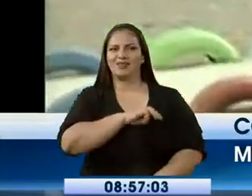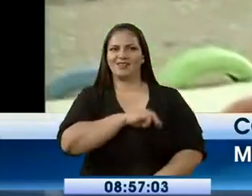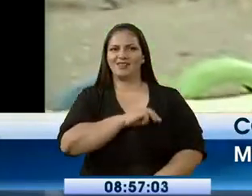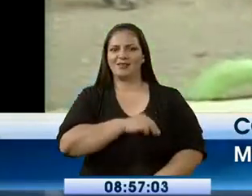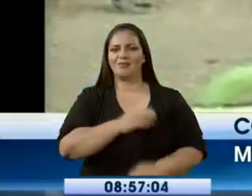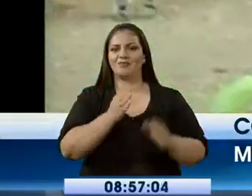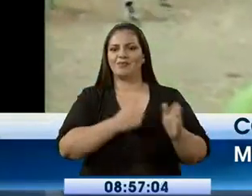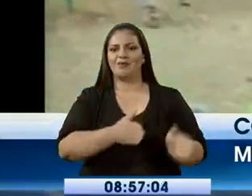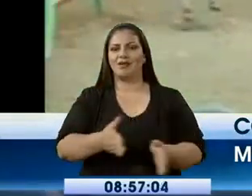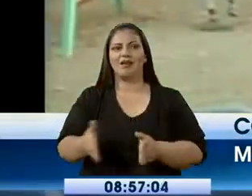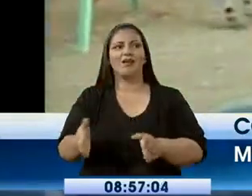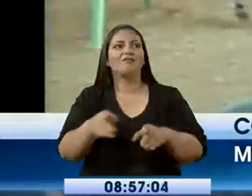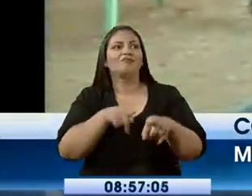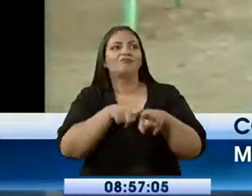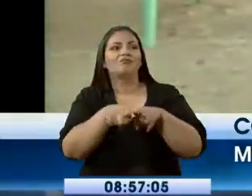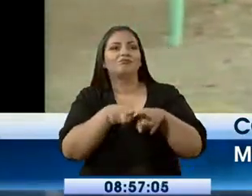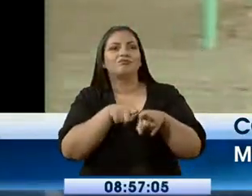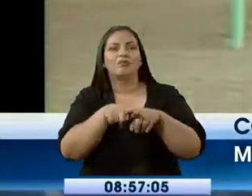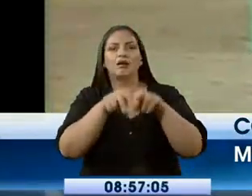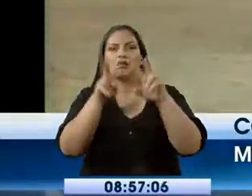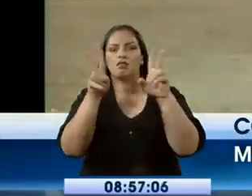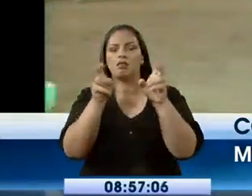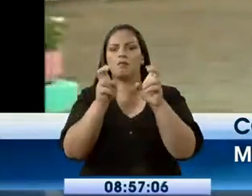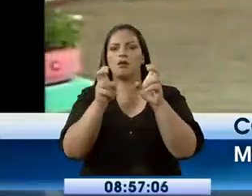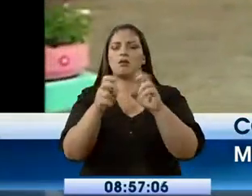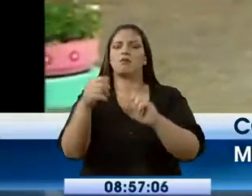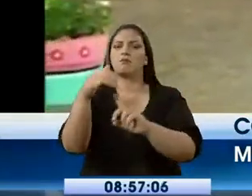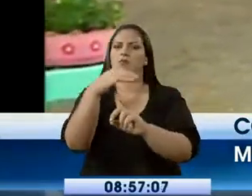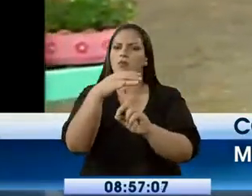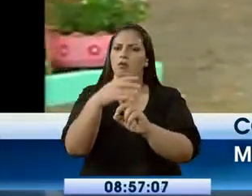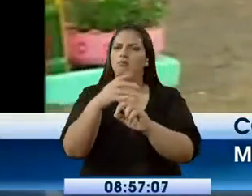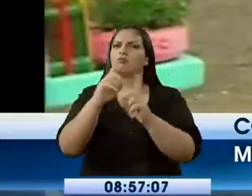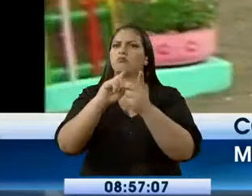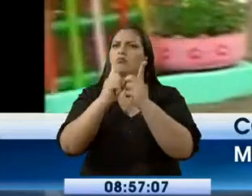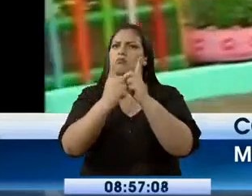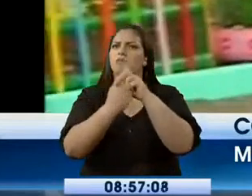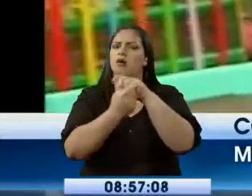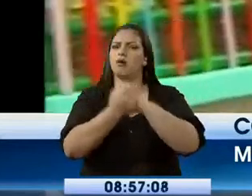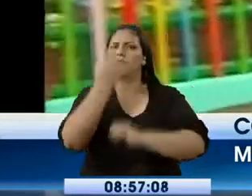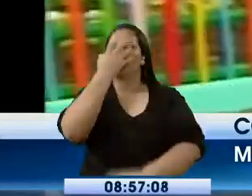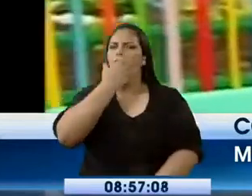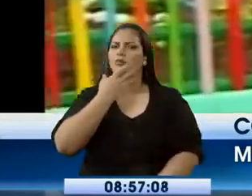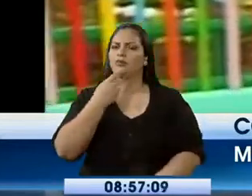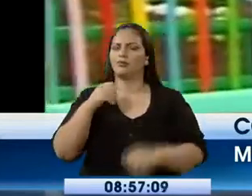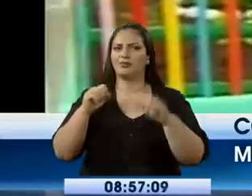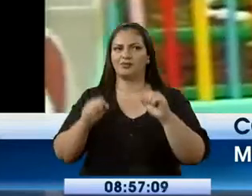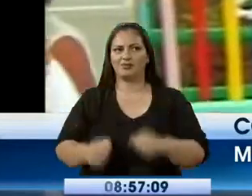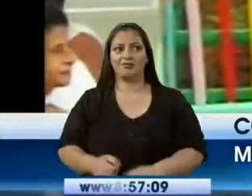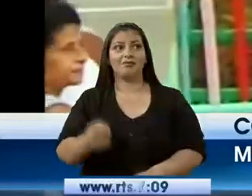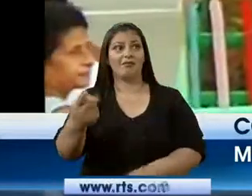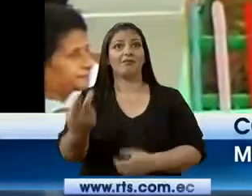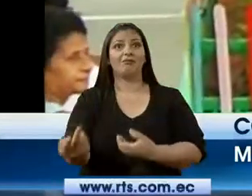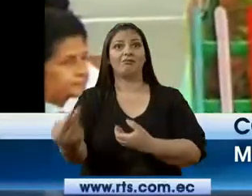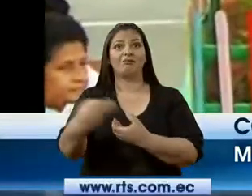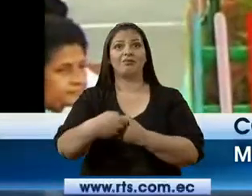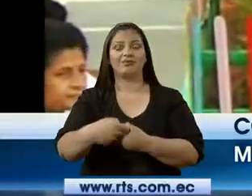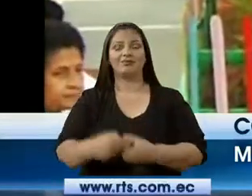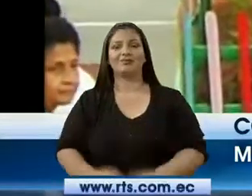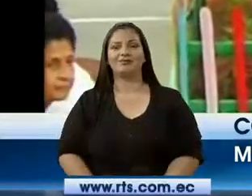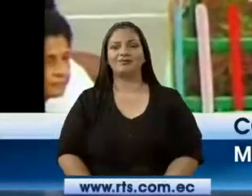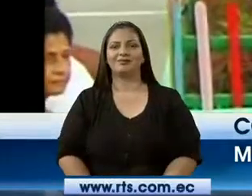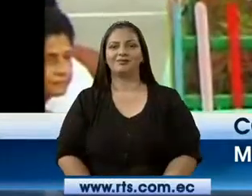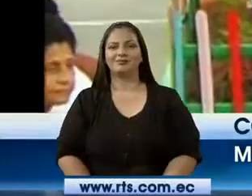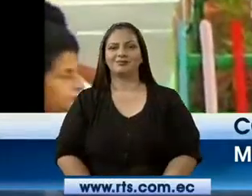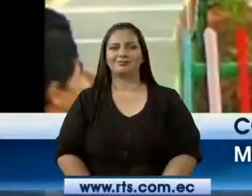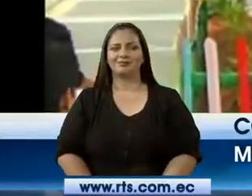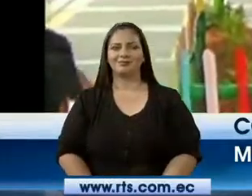Nuestro Parque, cuarta edición, va por cuarta edición. Y miren, es increíble todo lo que nosotros